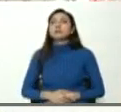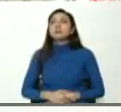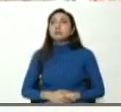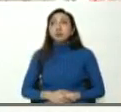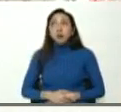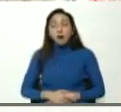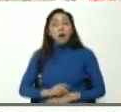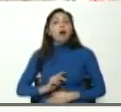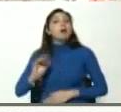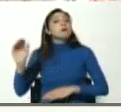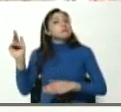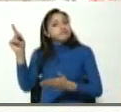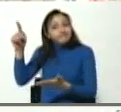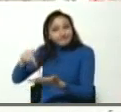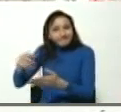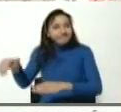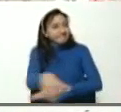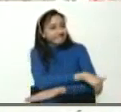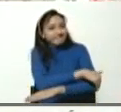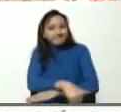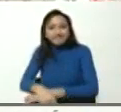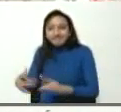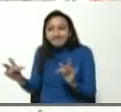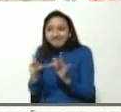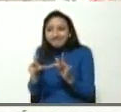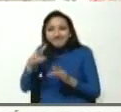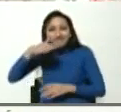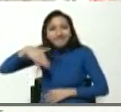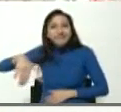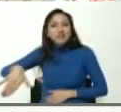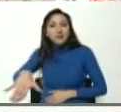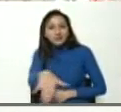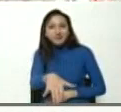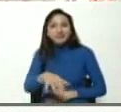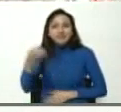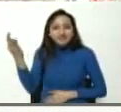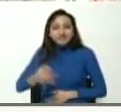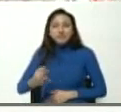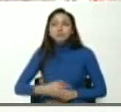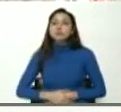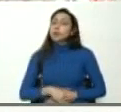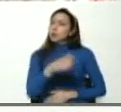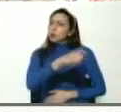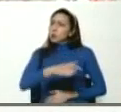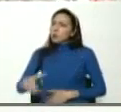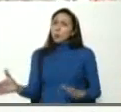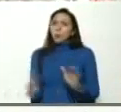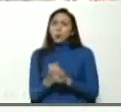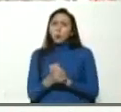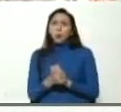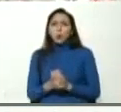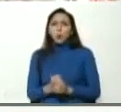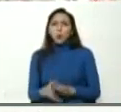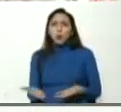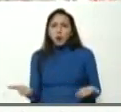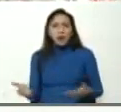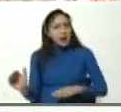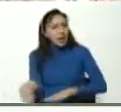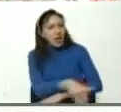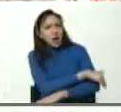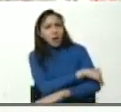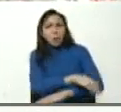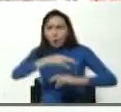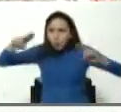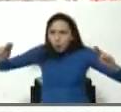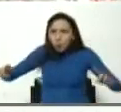estar en la calle con la gente a aquellas compañeras y aquellos compañeros que están en la calle con la gente